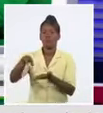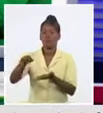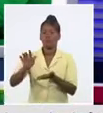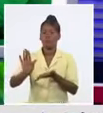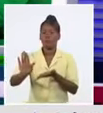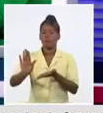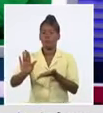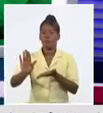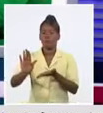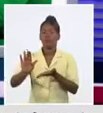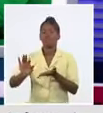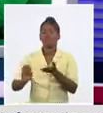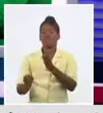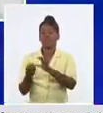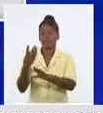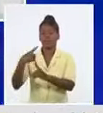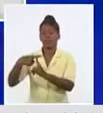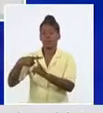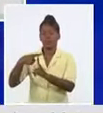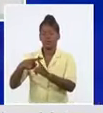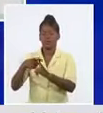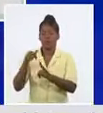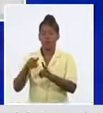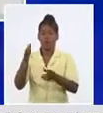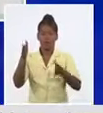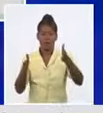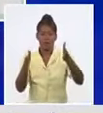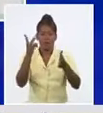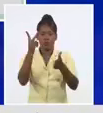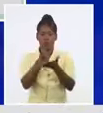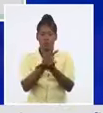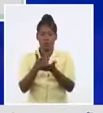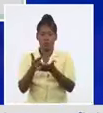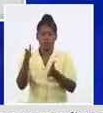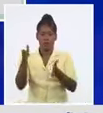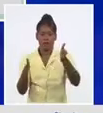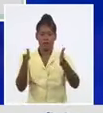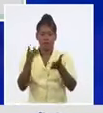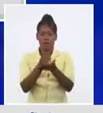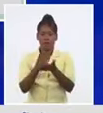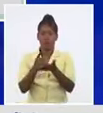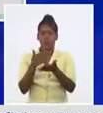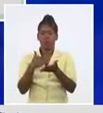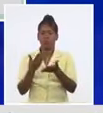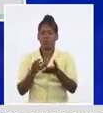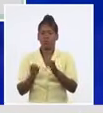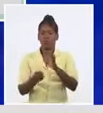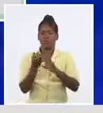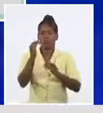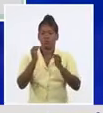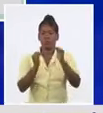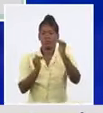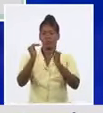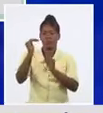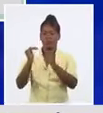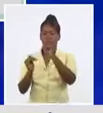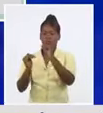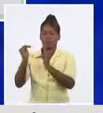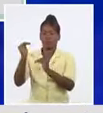últimos 15 días, ahora sí podemos verlo en el gráfico donde aparecen los autóctonos y los